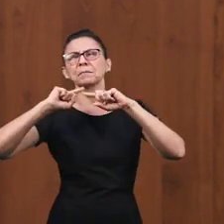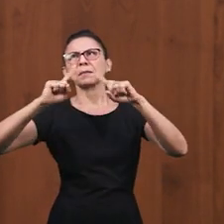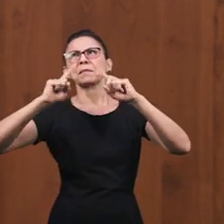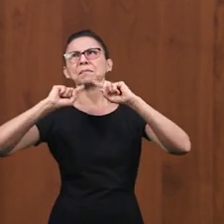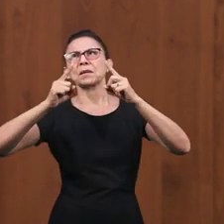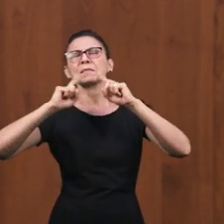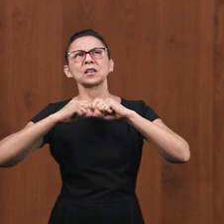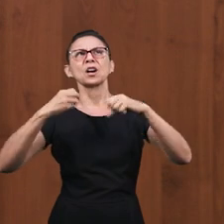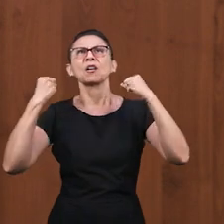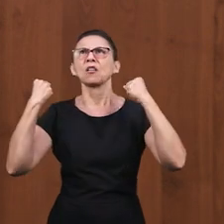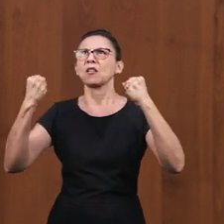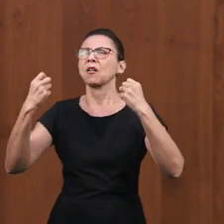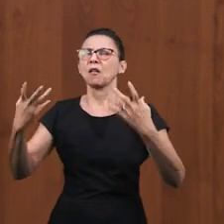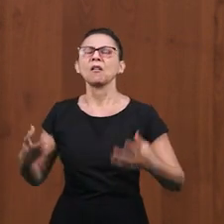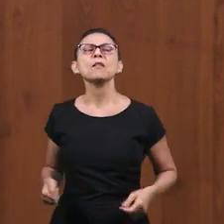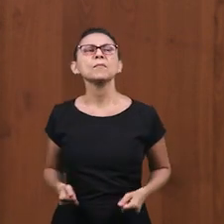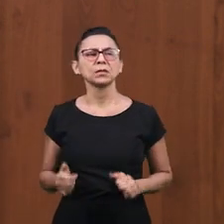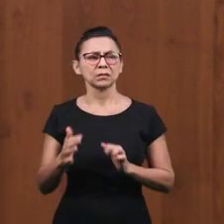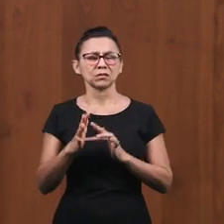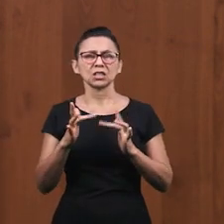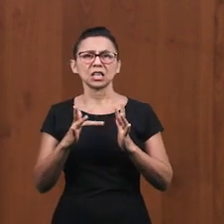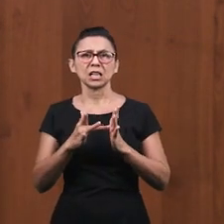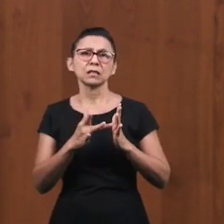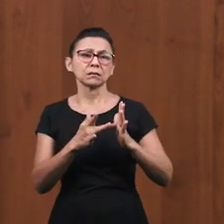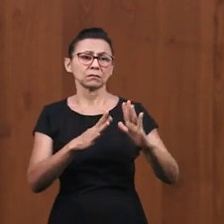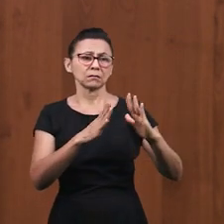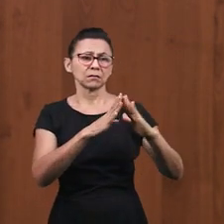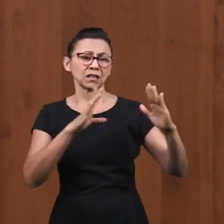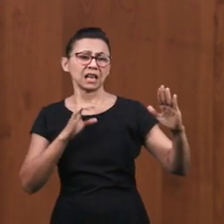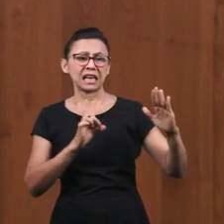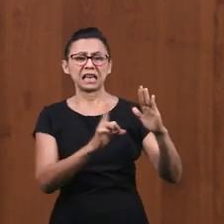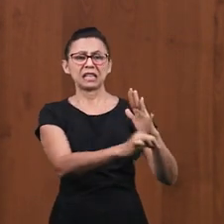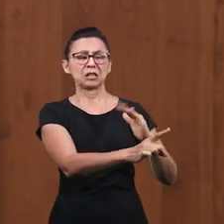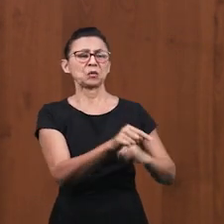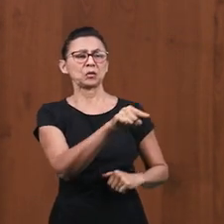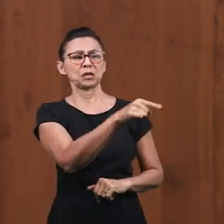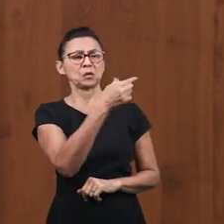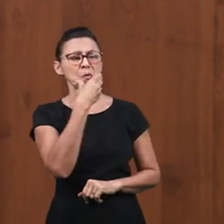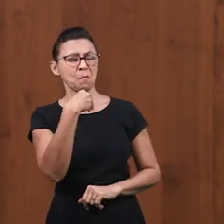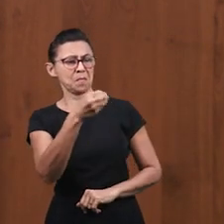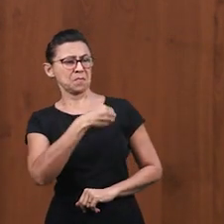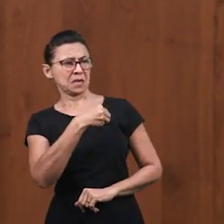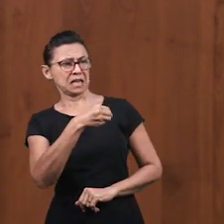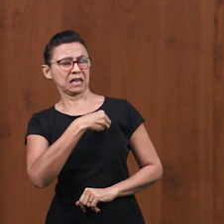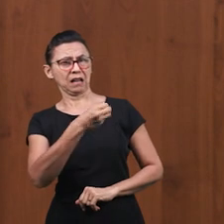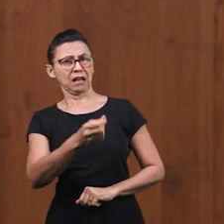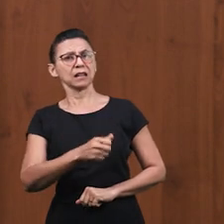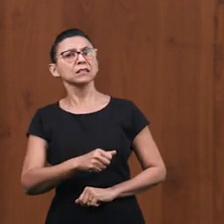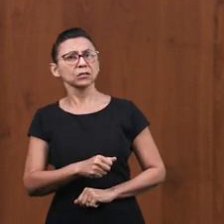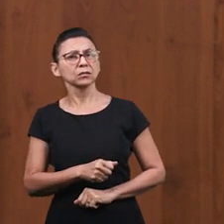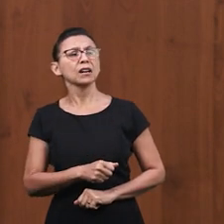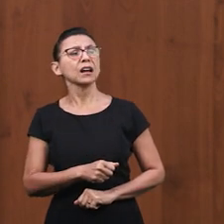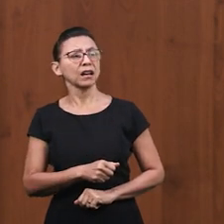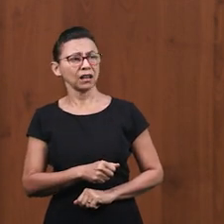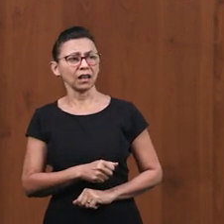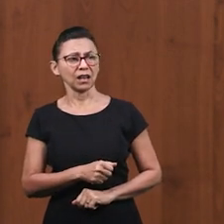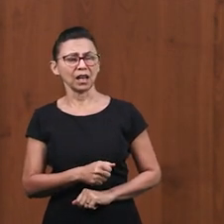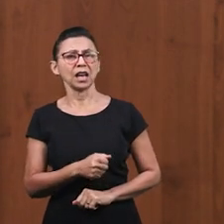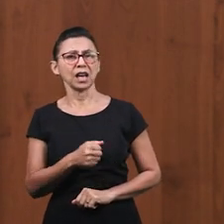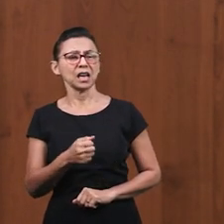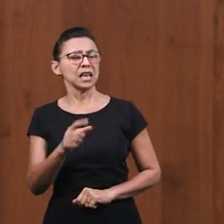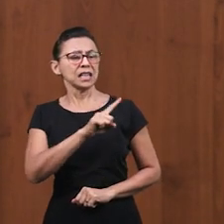diciendo: ¿Cómo puede Jesús entrar en la casa de un hombre pecador? La multitud